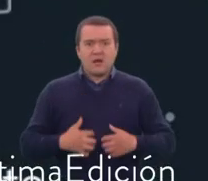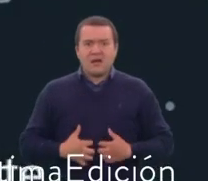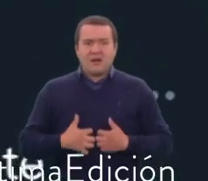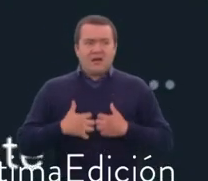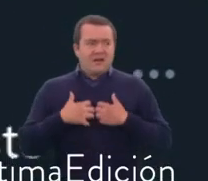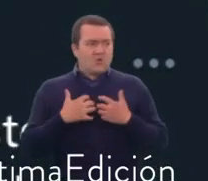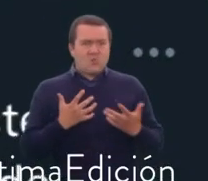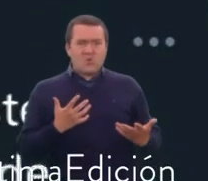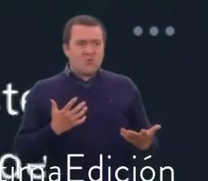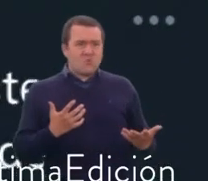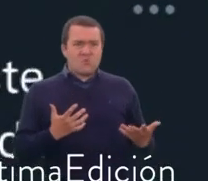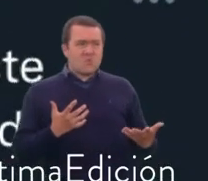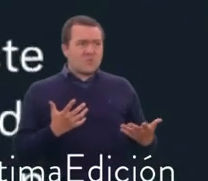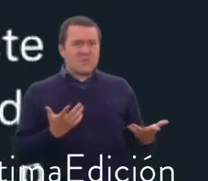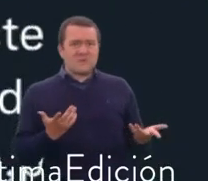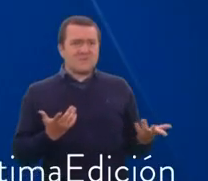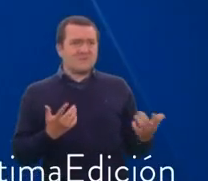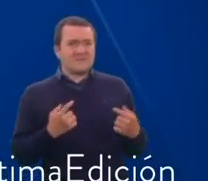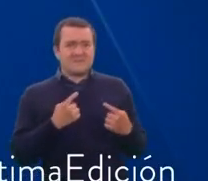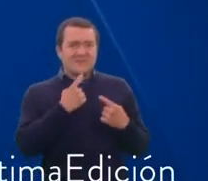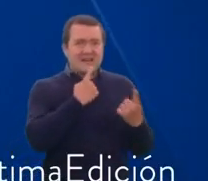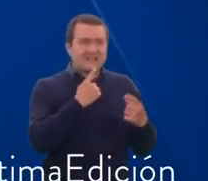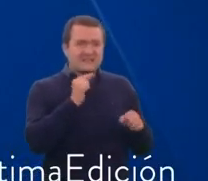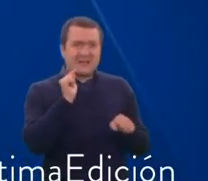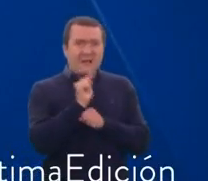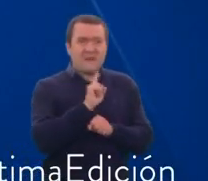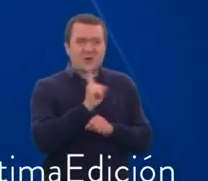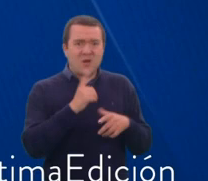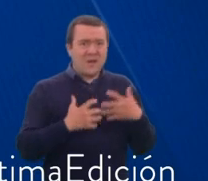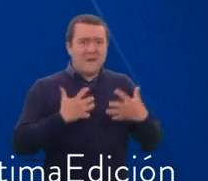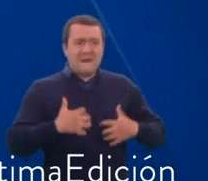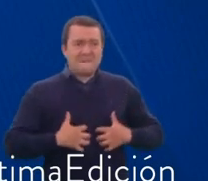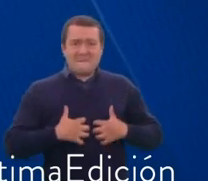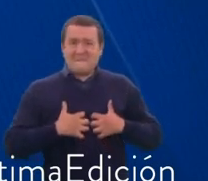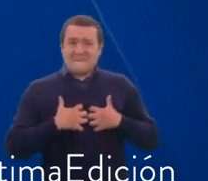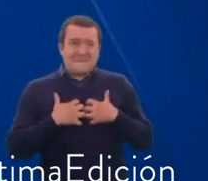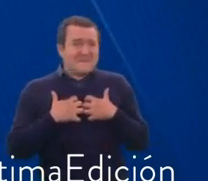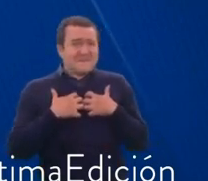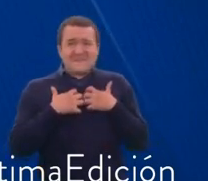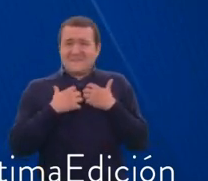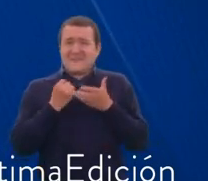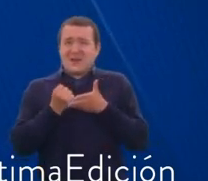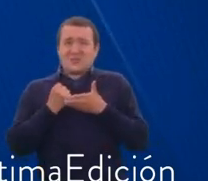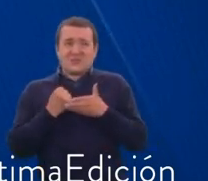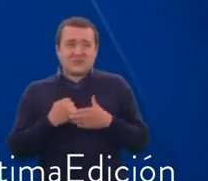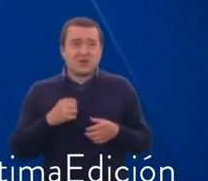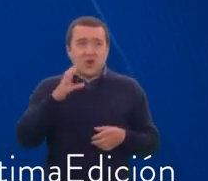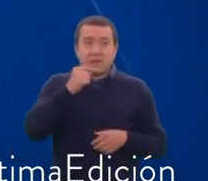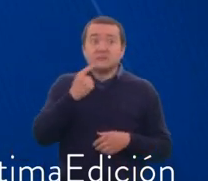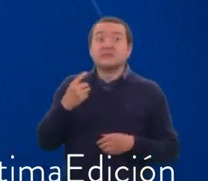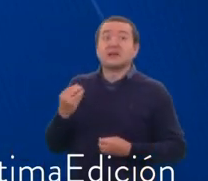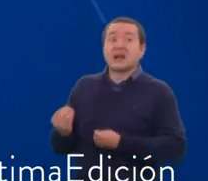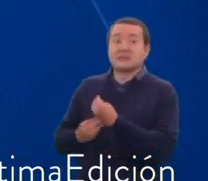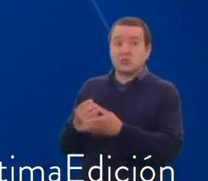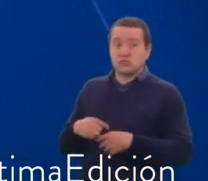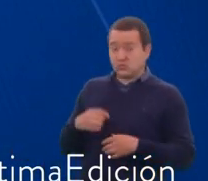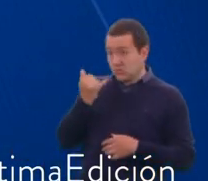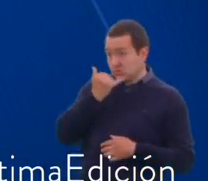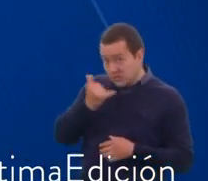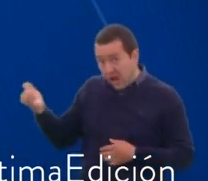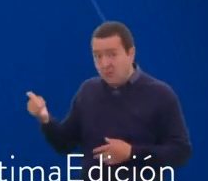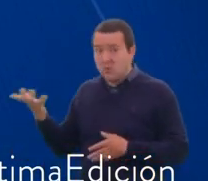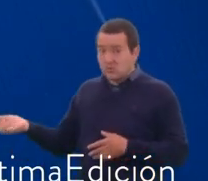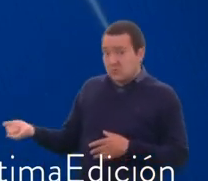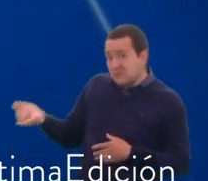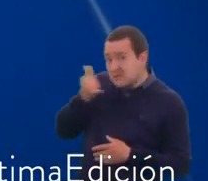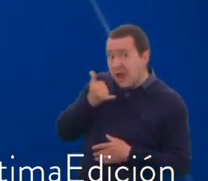miedo a ser agredida. A escondidas grabó el acoso que sufrió mientras pedía ayuda a sus amigos. Entonces, ¿cómo hacemos? ¿La llamo? ¿Me llamas